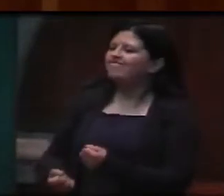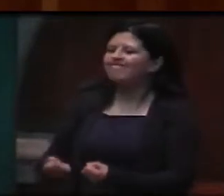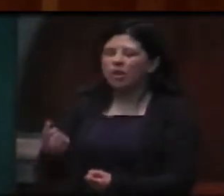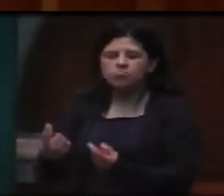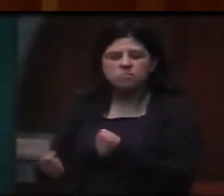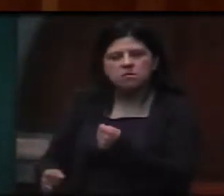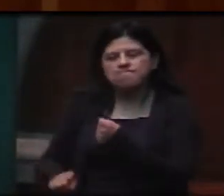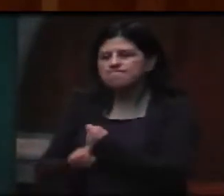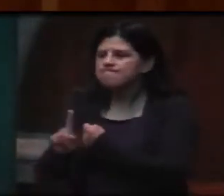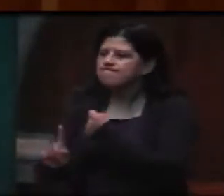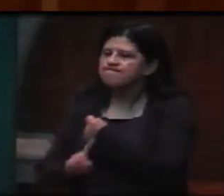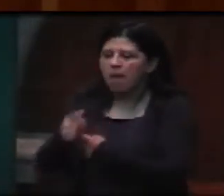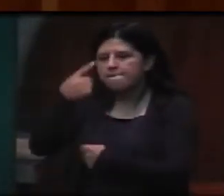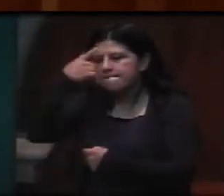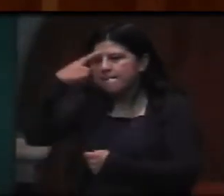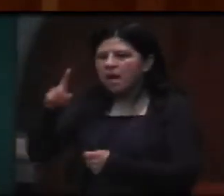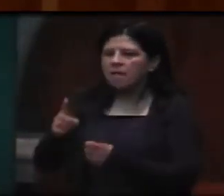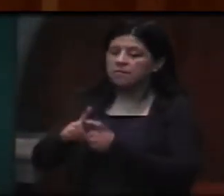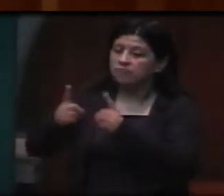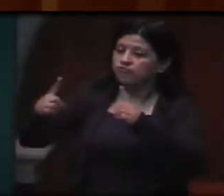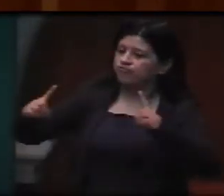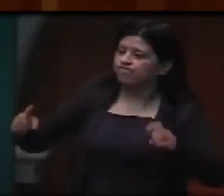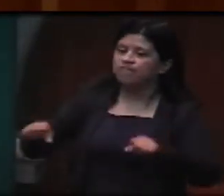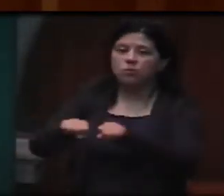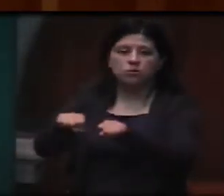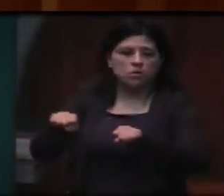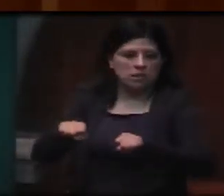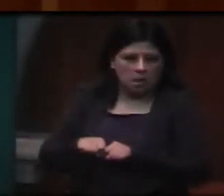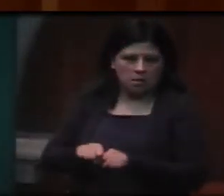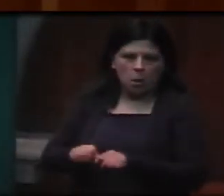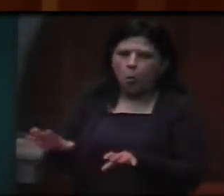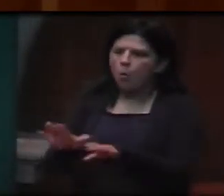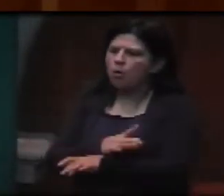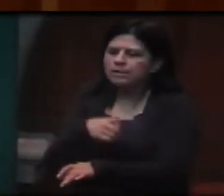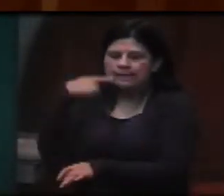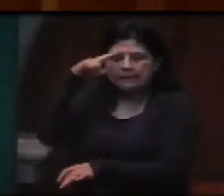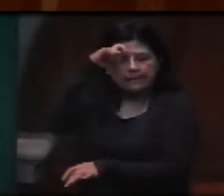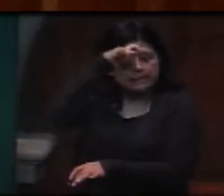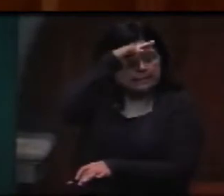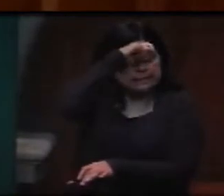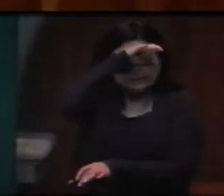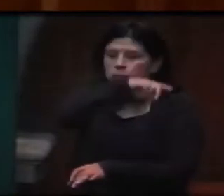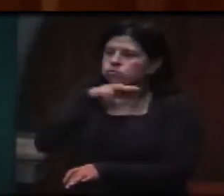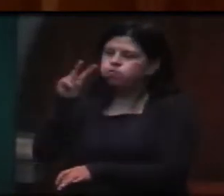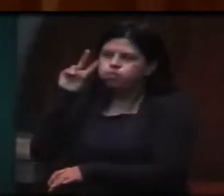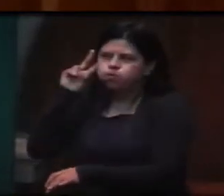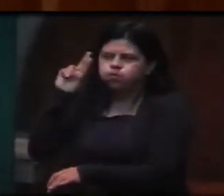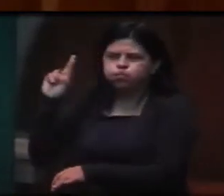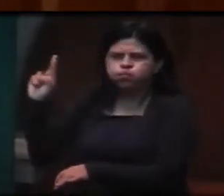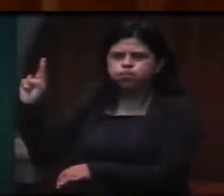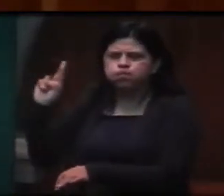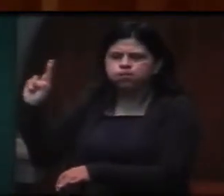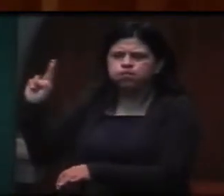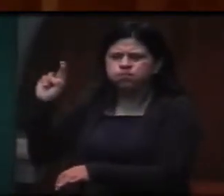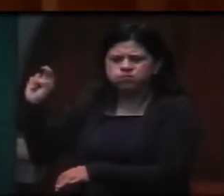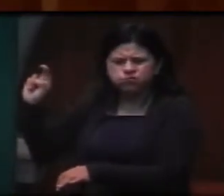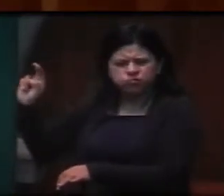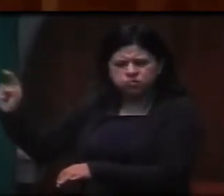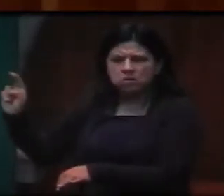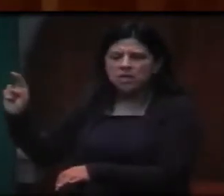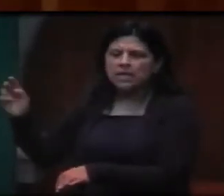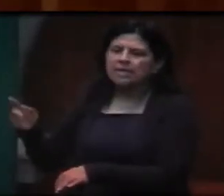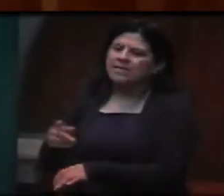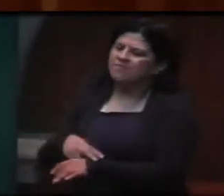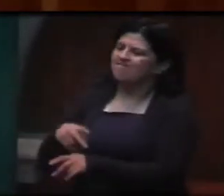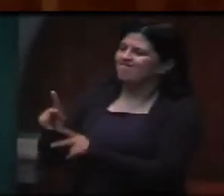es difícil detectar una fuente sonora, identificar un sonido, seguir una conversación y, sobre